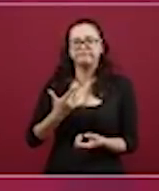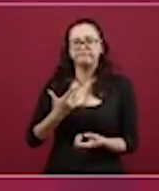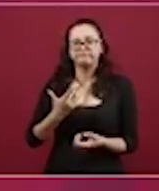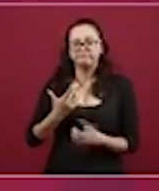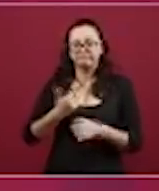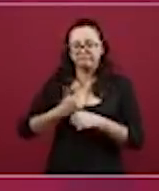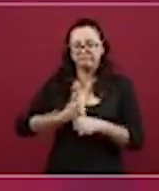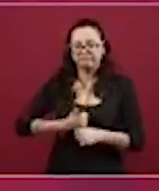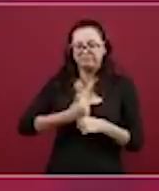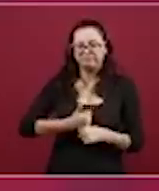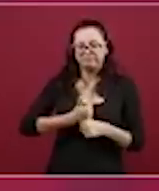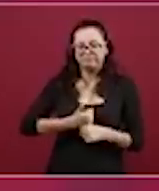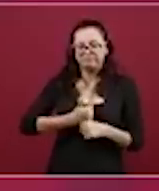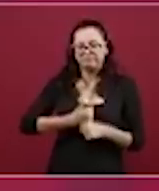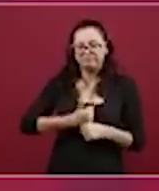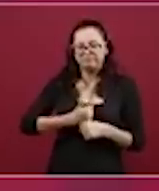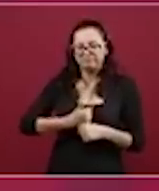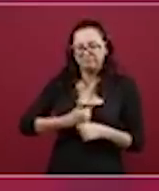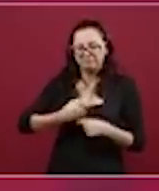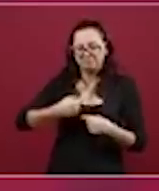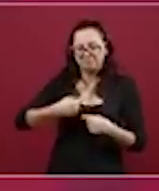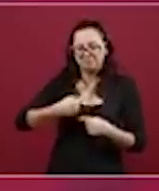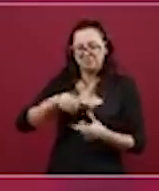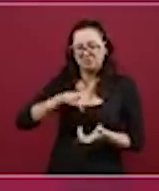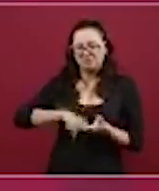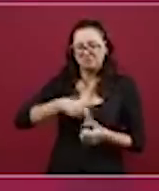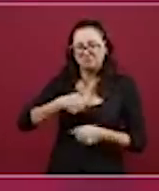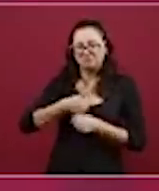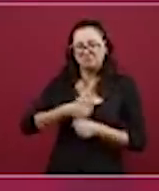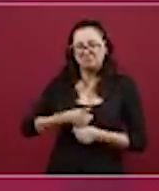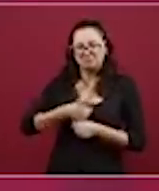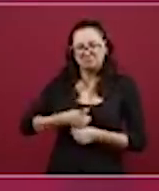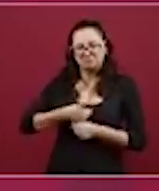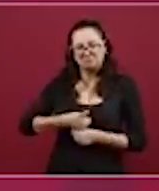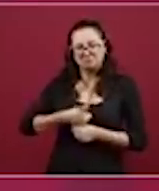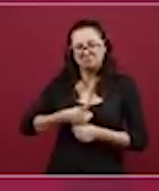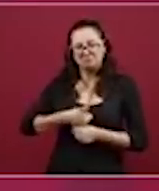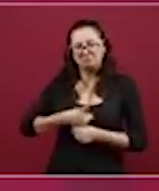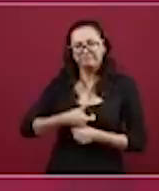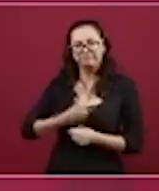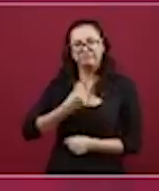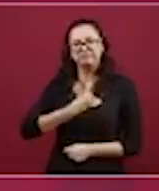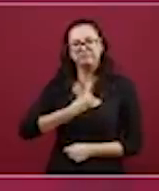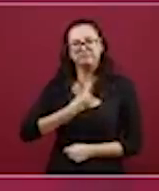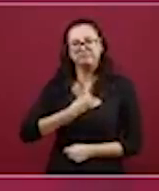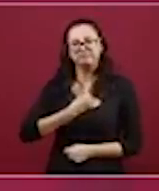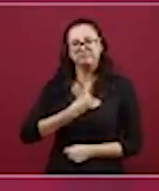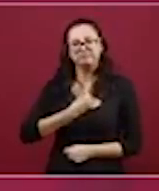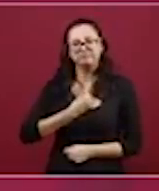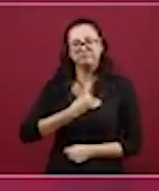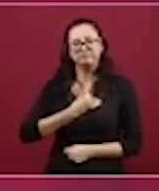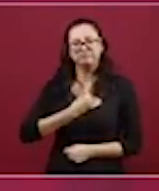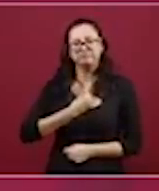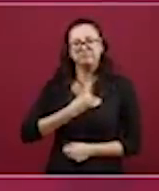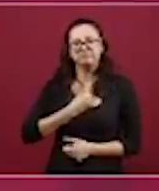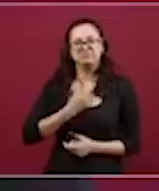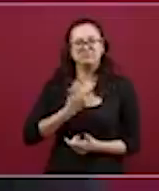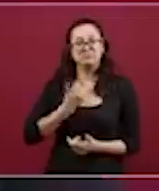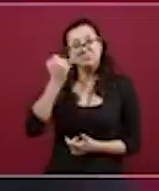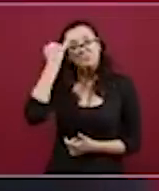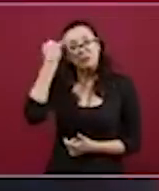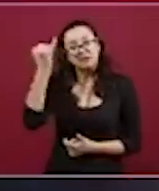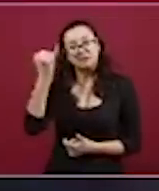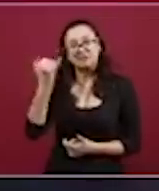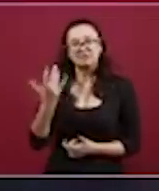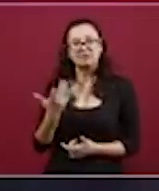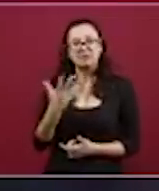padecer de sufrimientos. Imagínense lo que es que se van a su esposa, a sus